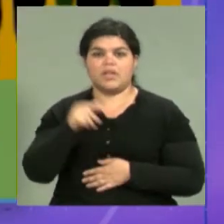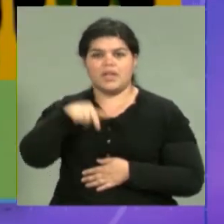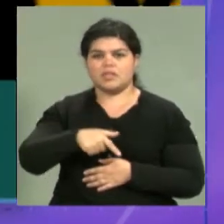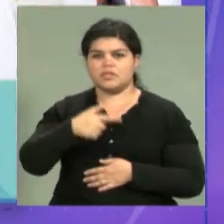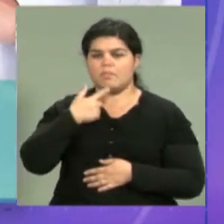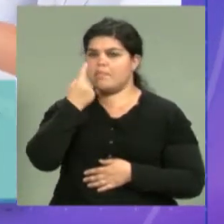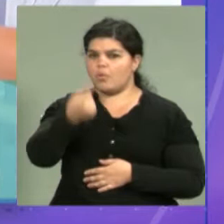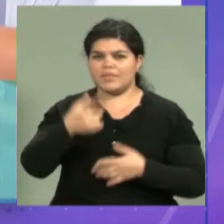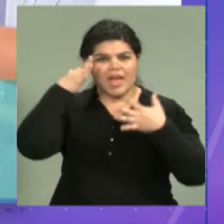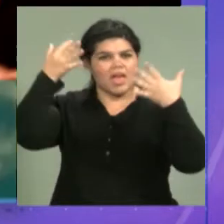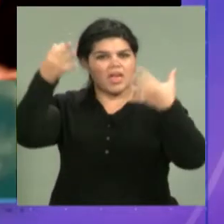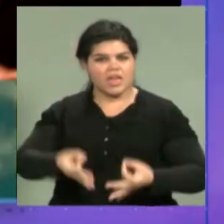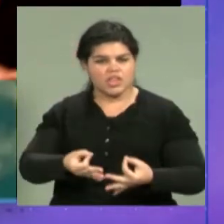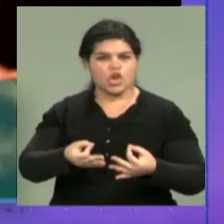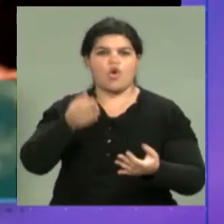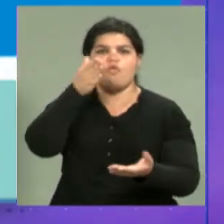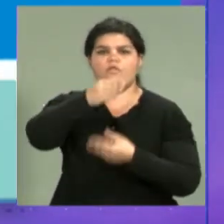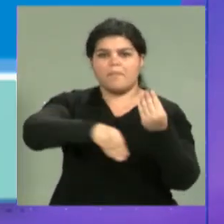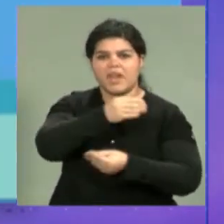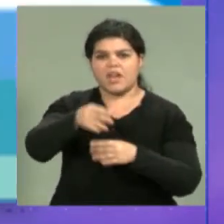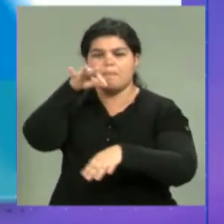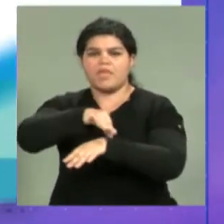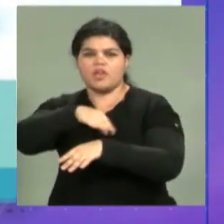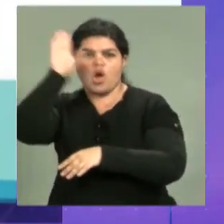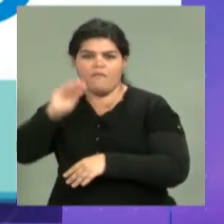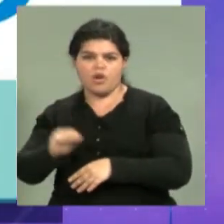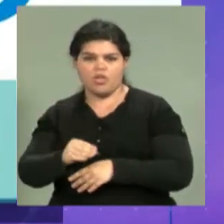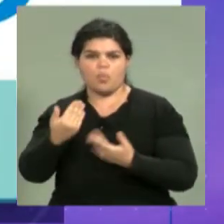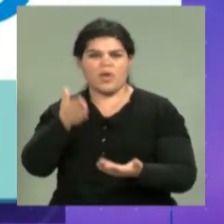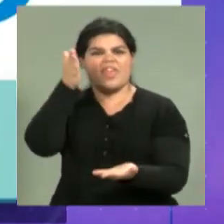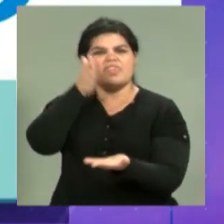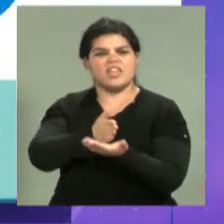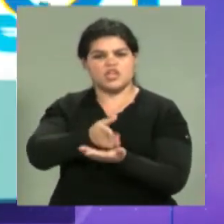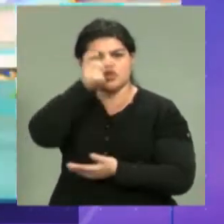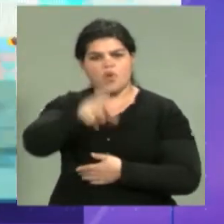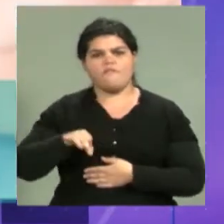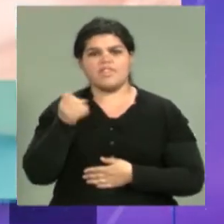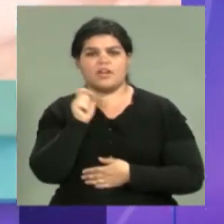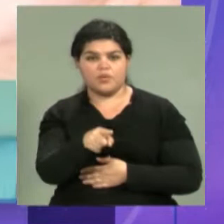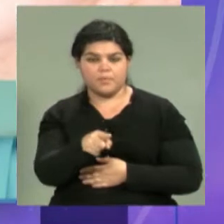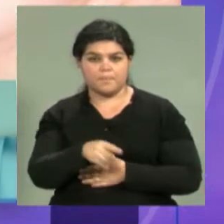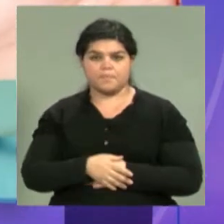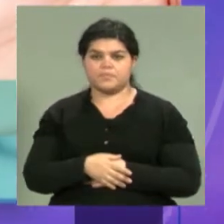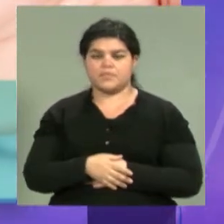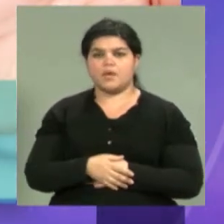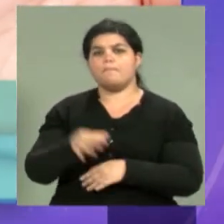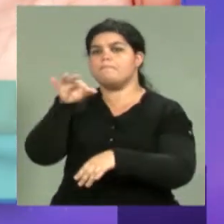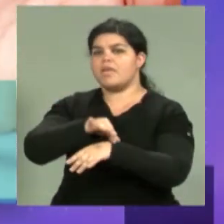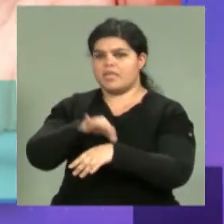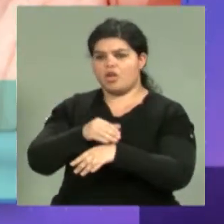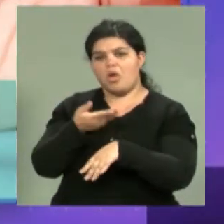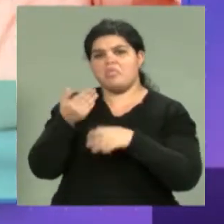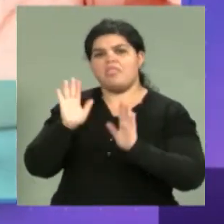que familiares, médicos o abogados tengan derechos sobre la vida de los pacientes? Si un médico deja morir a